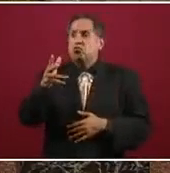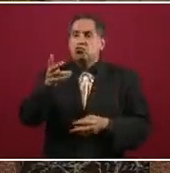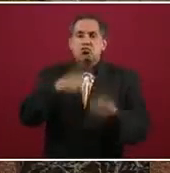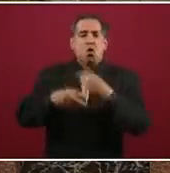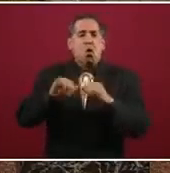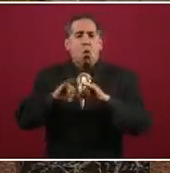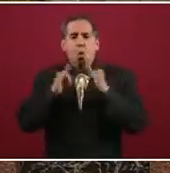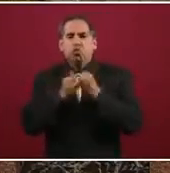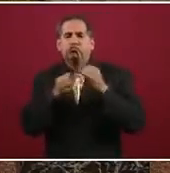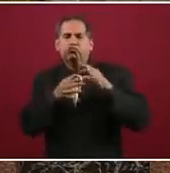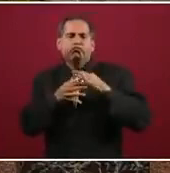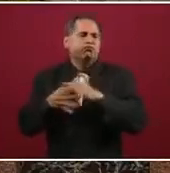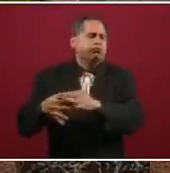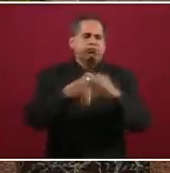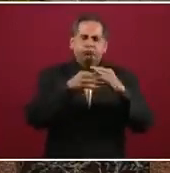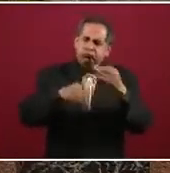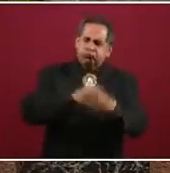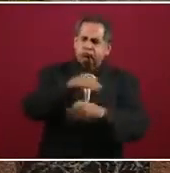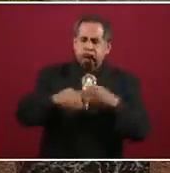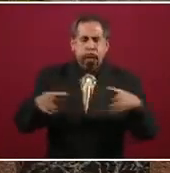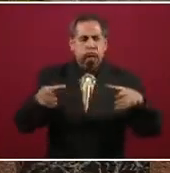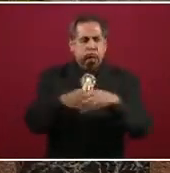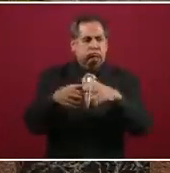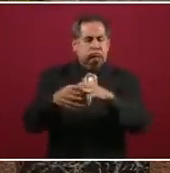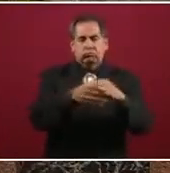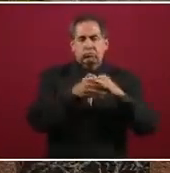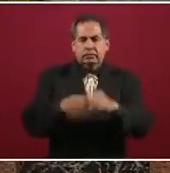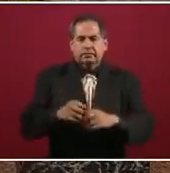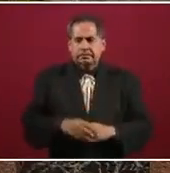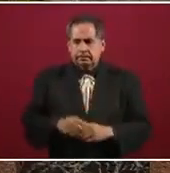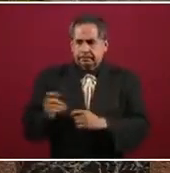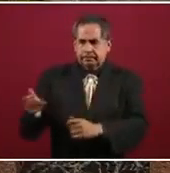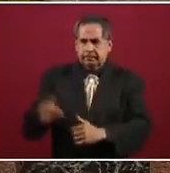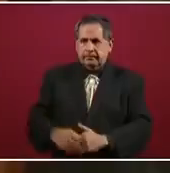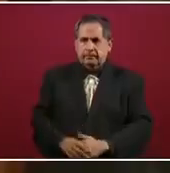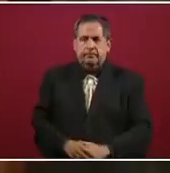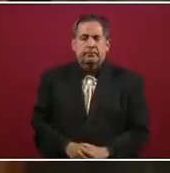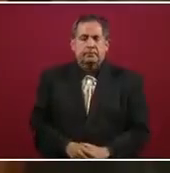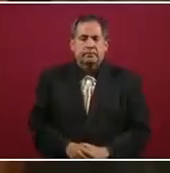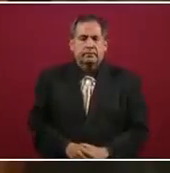construirlo juntos, todos, en este país. Regreso con ustedes.